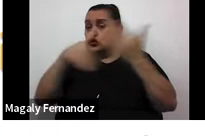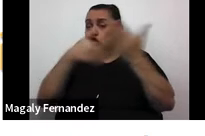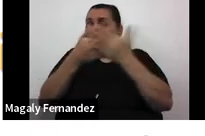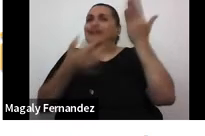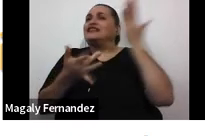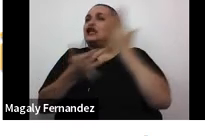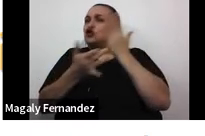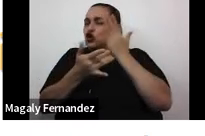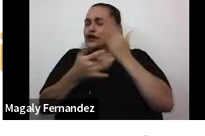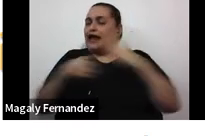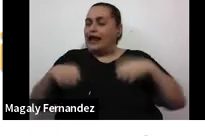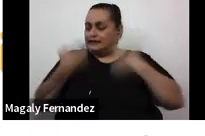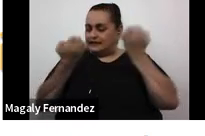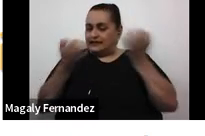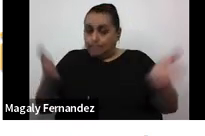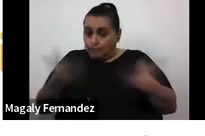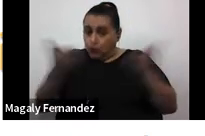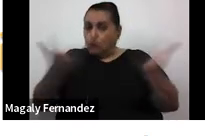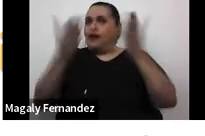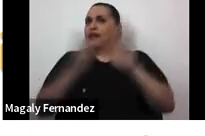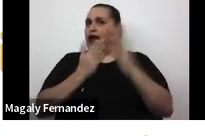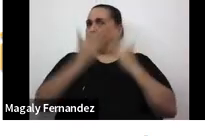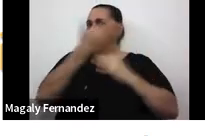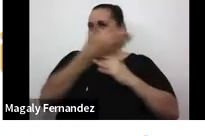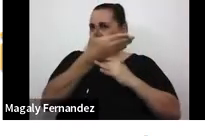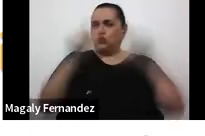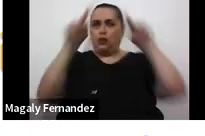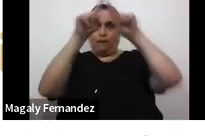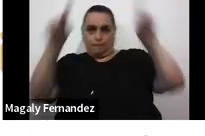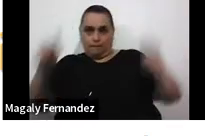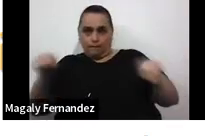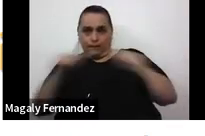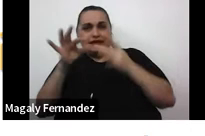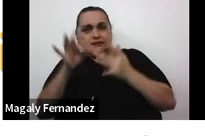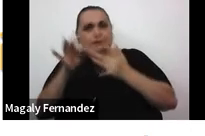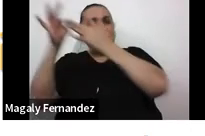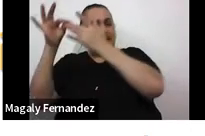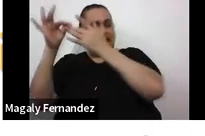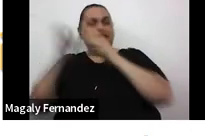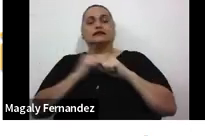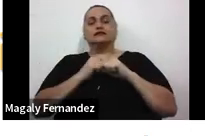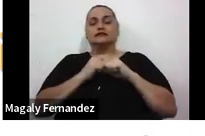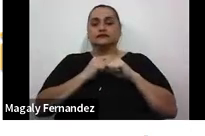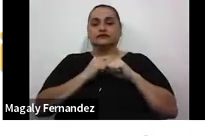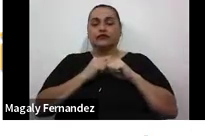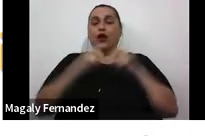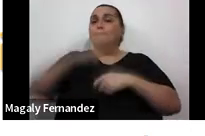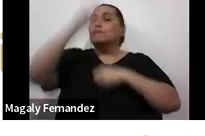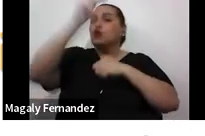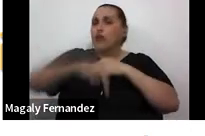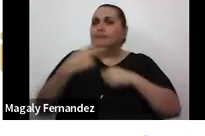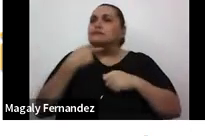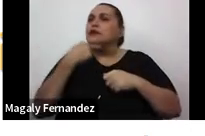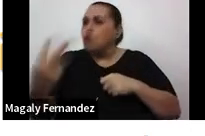promover la accesibilidad que si yo los los monitores especiales los los programas de voz